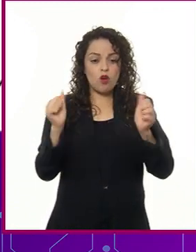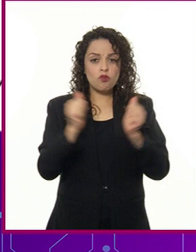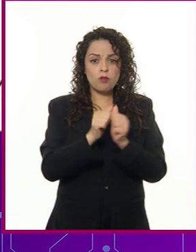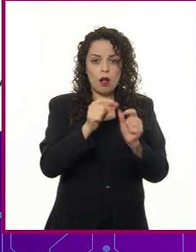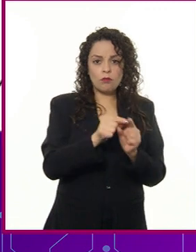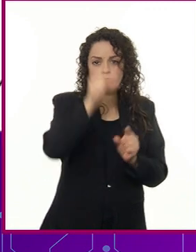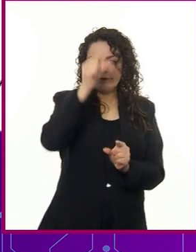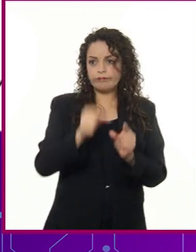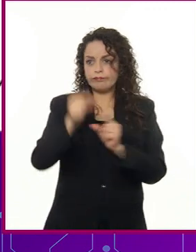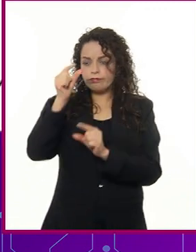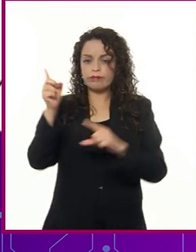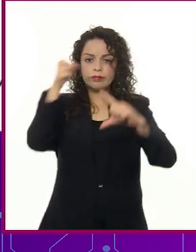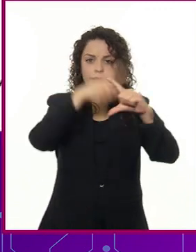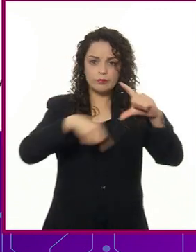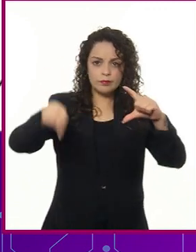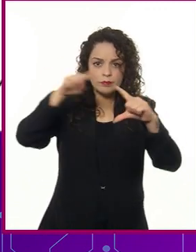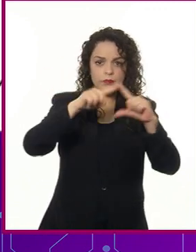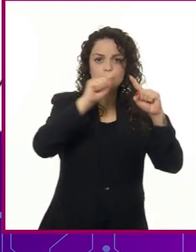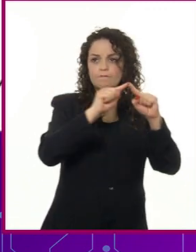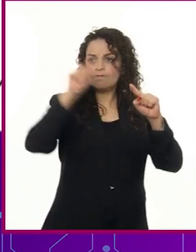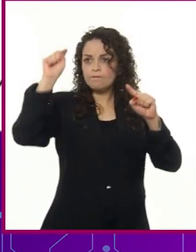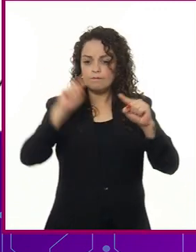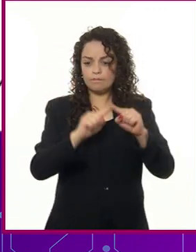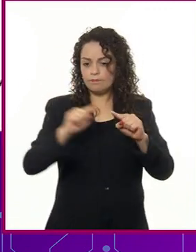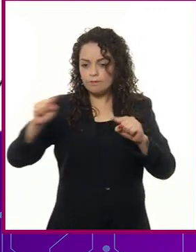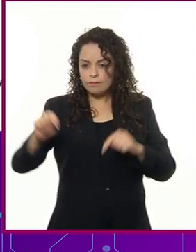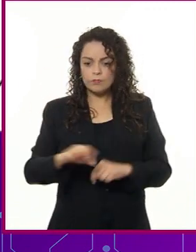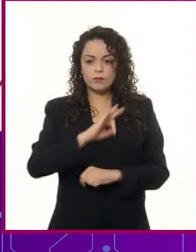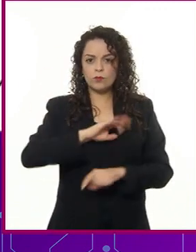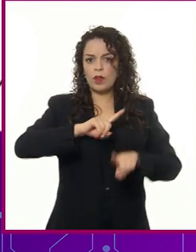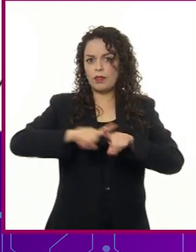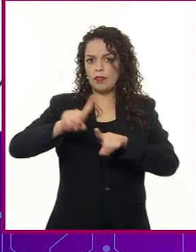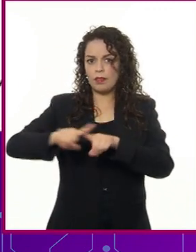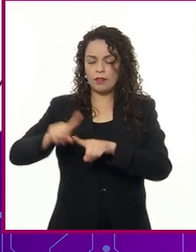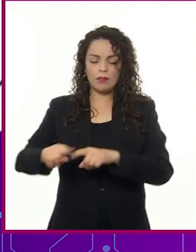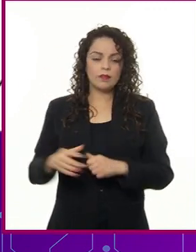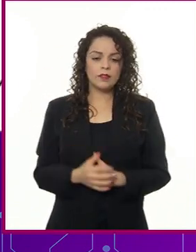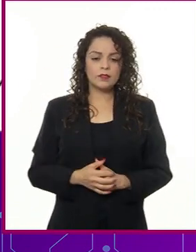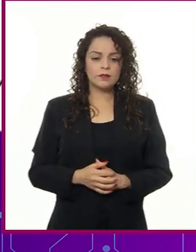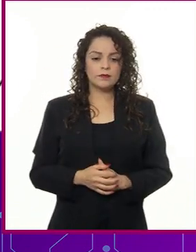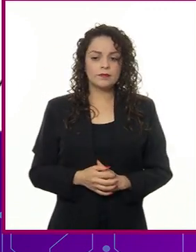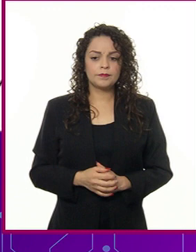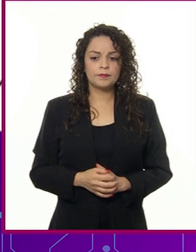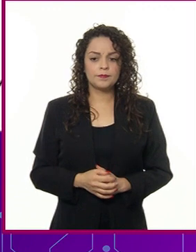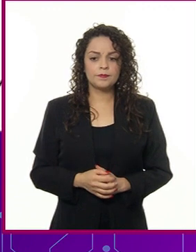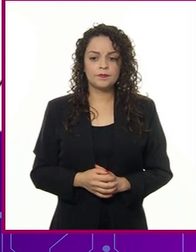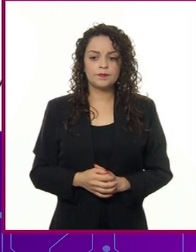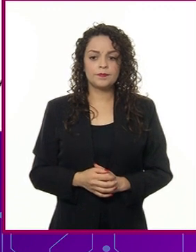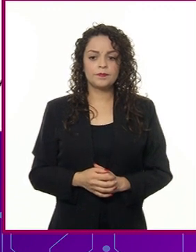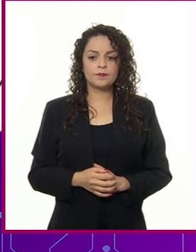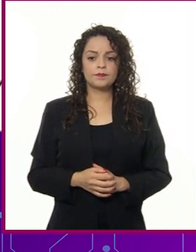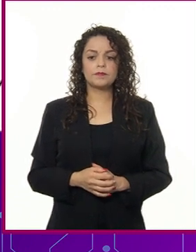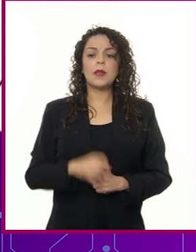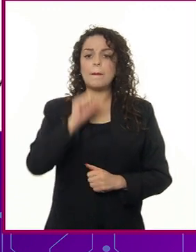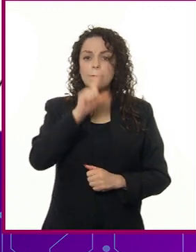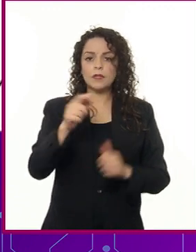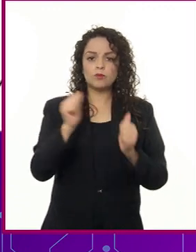gráficas. Estas pueden ser en barra o pastel, entre otras, e